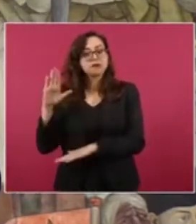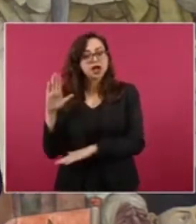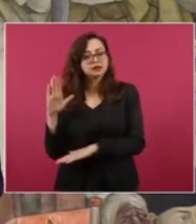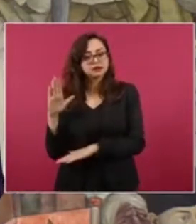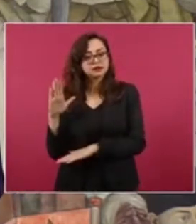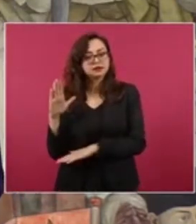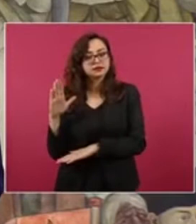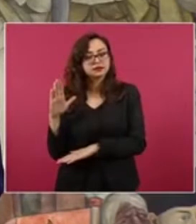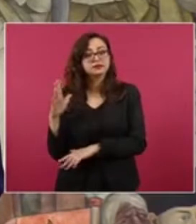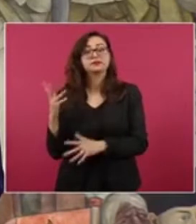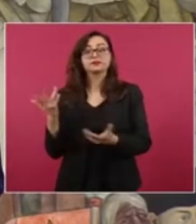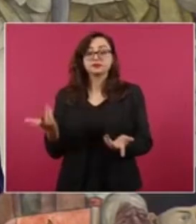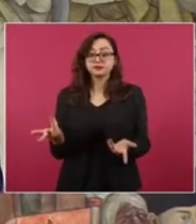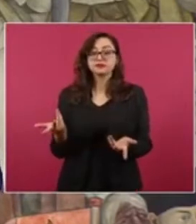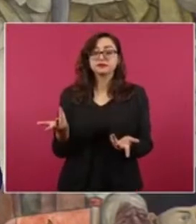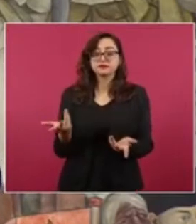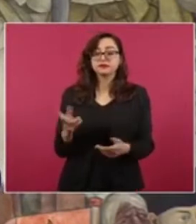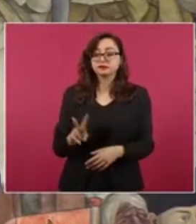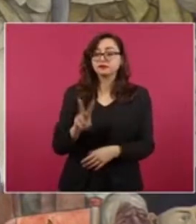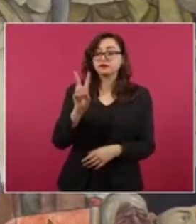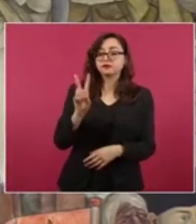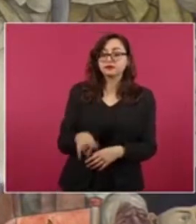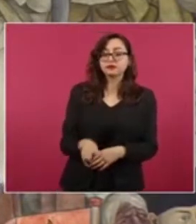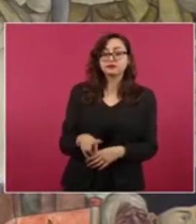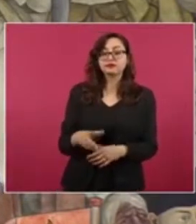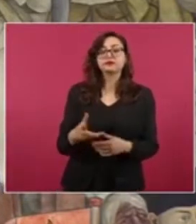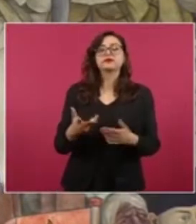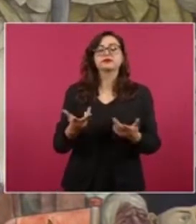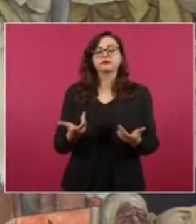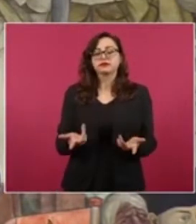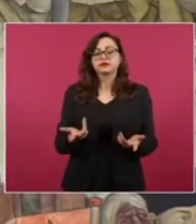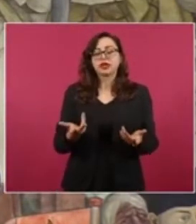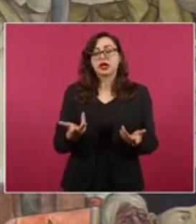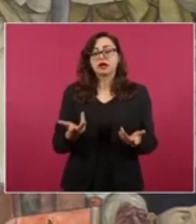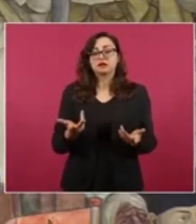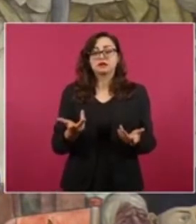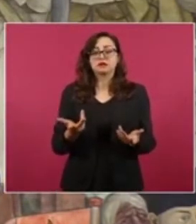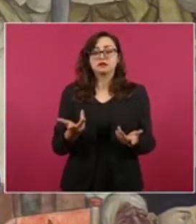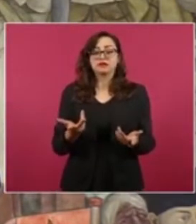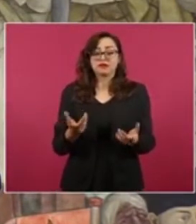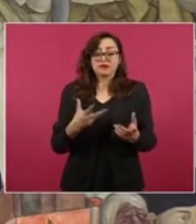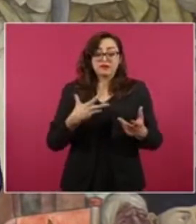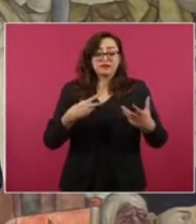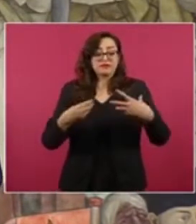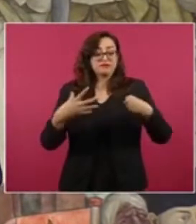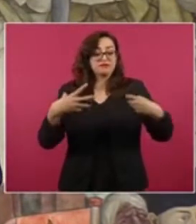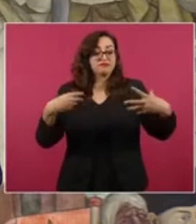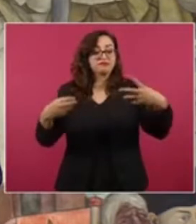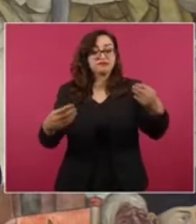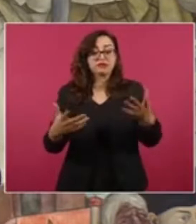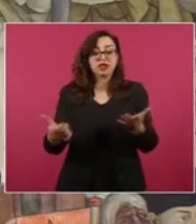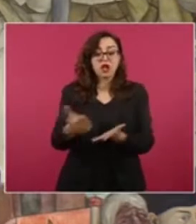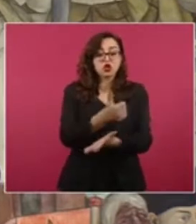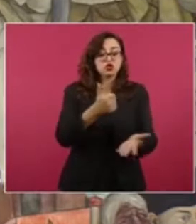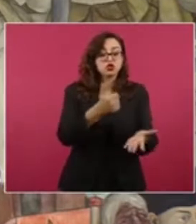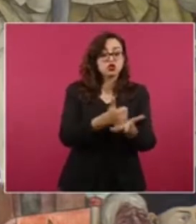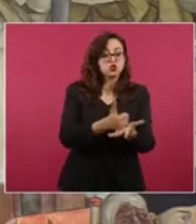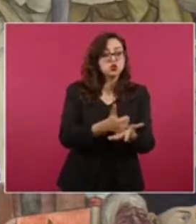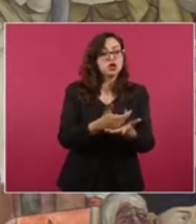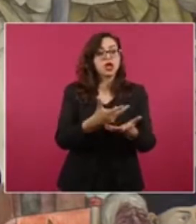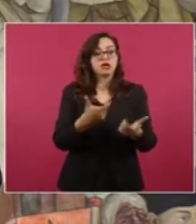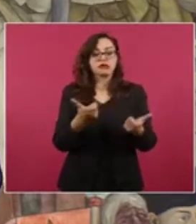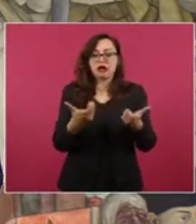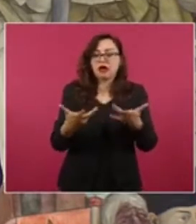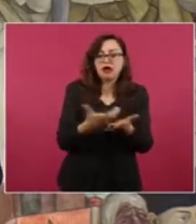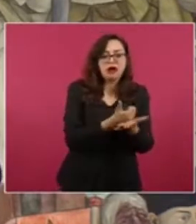en comparación con gobiernos anteriores. En otros temas, destacó el combate al huachicol, la construcción de acueductos en al menos 5 estados